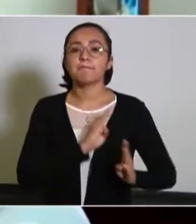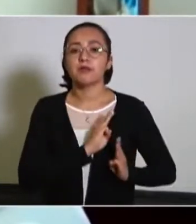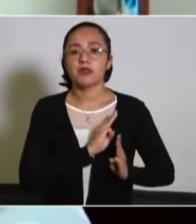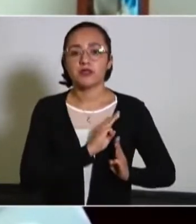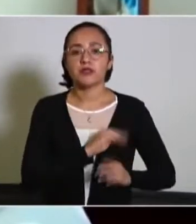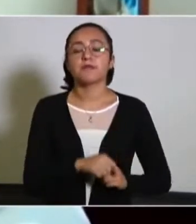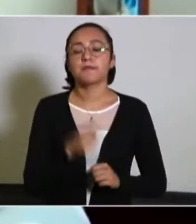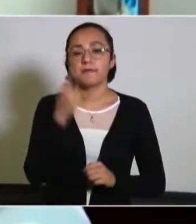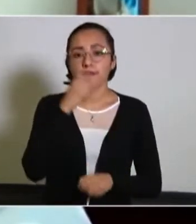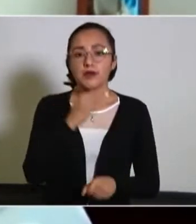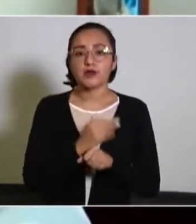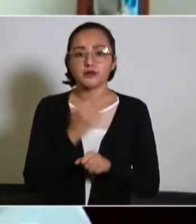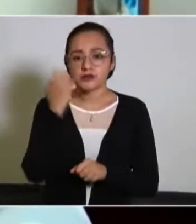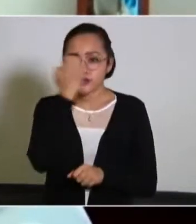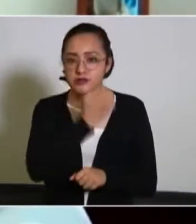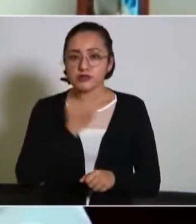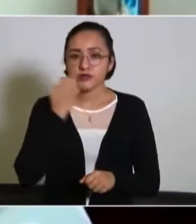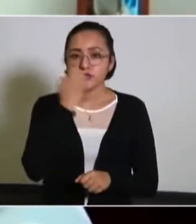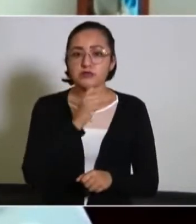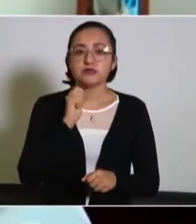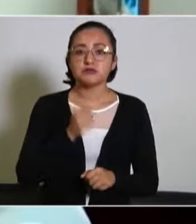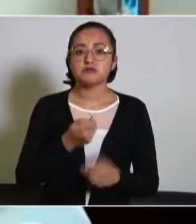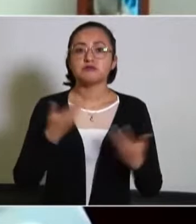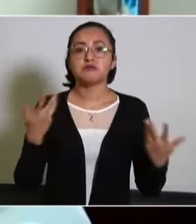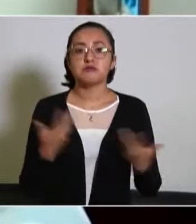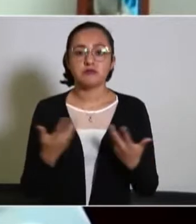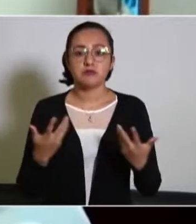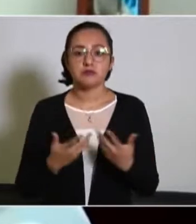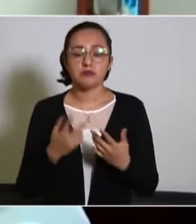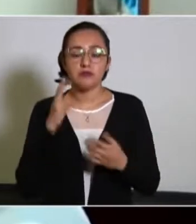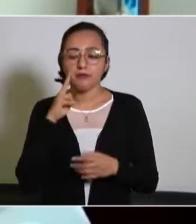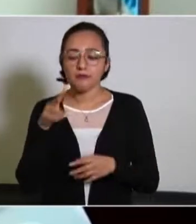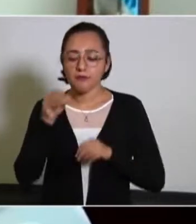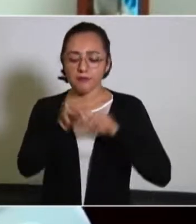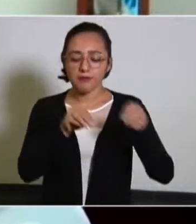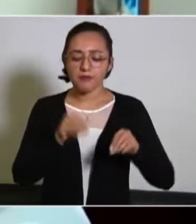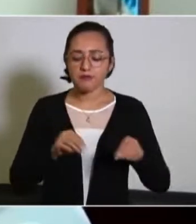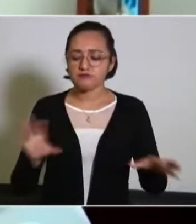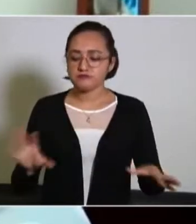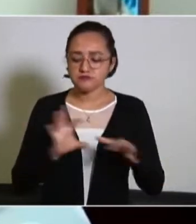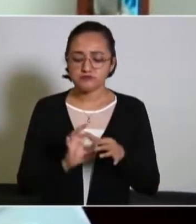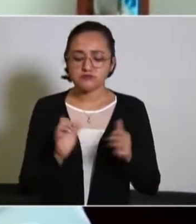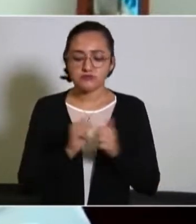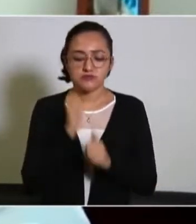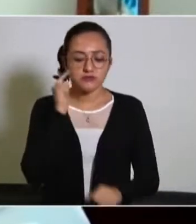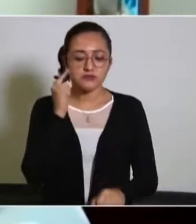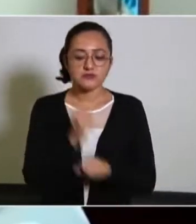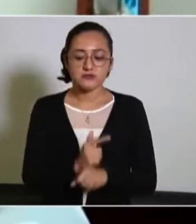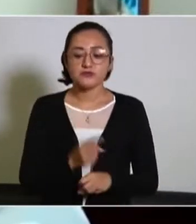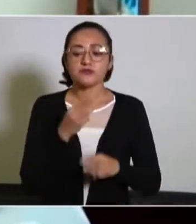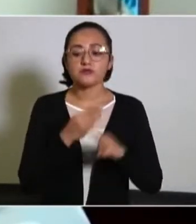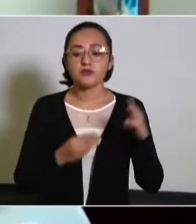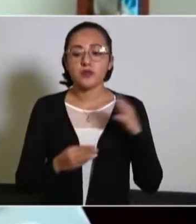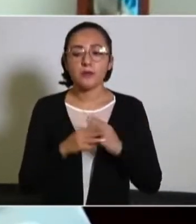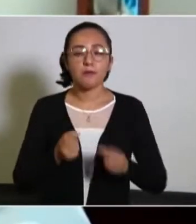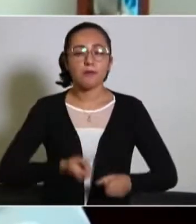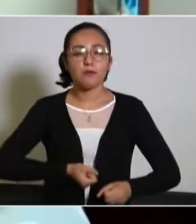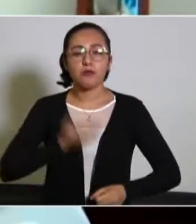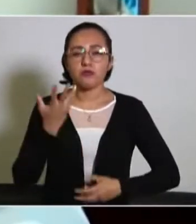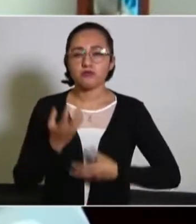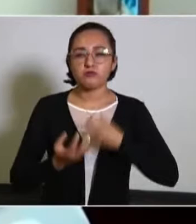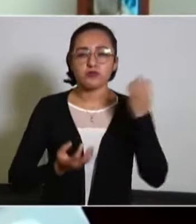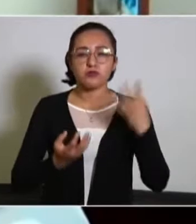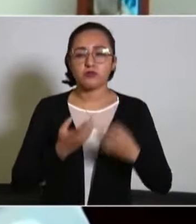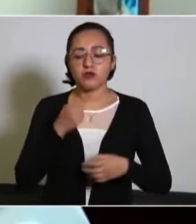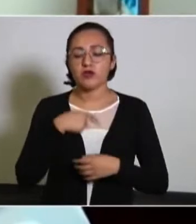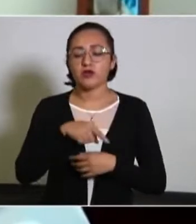para mantener la evaluación y la realización de los operativos coordinados para la detección de material de pirotecnia que puede